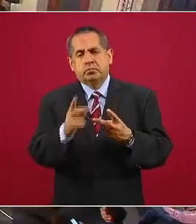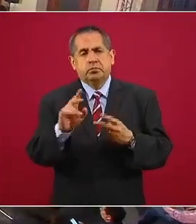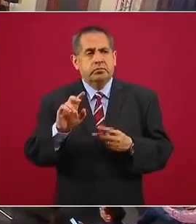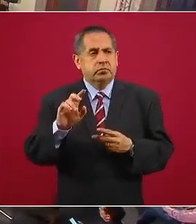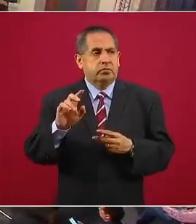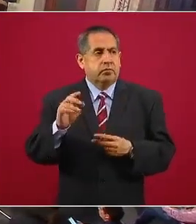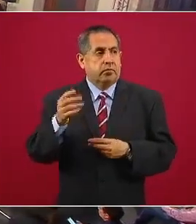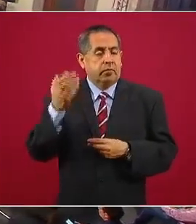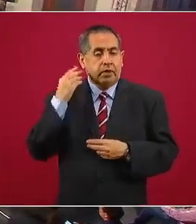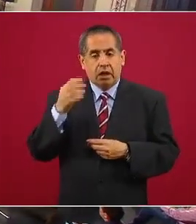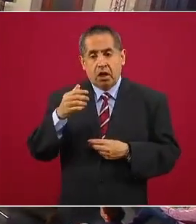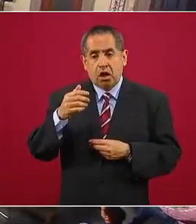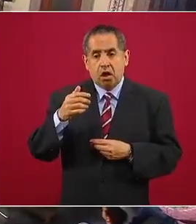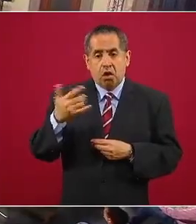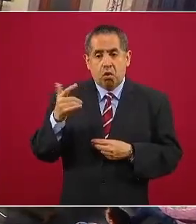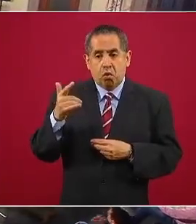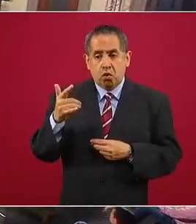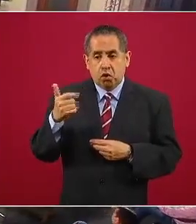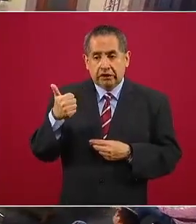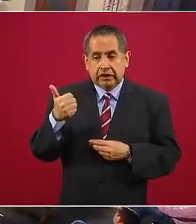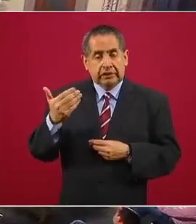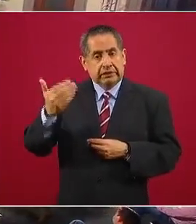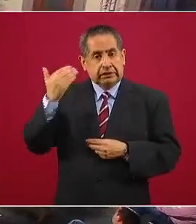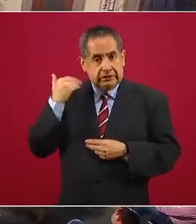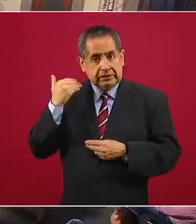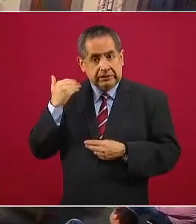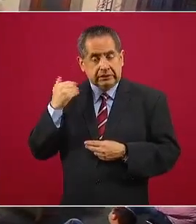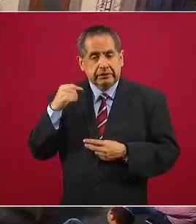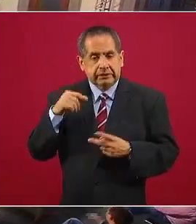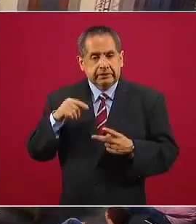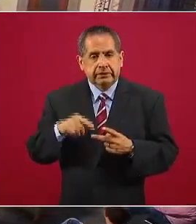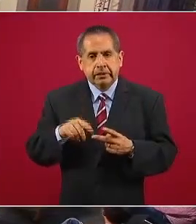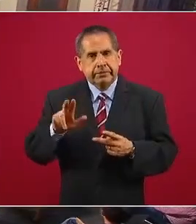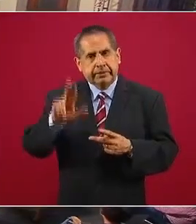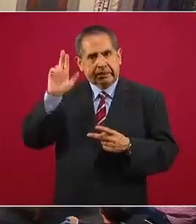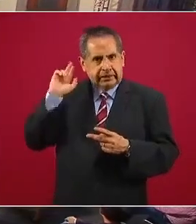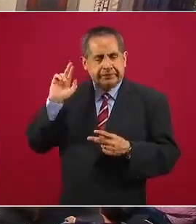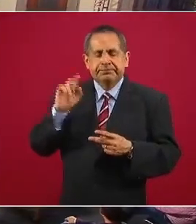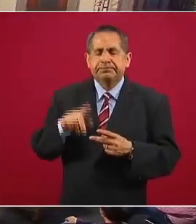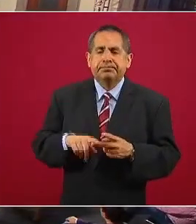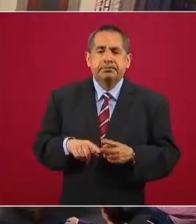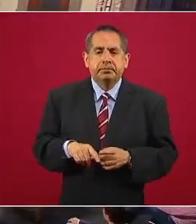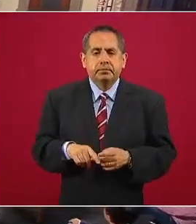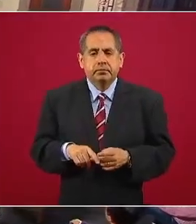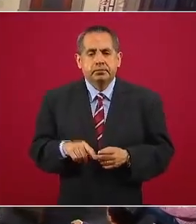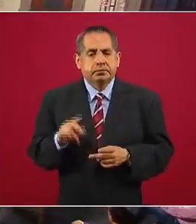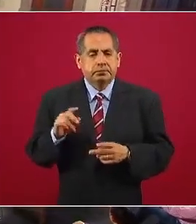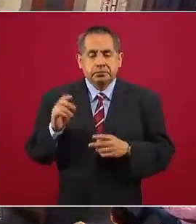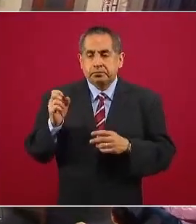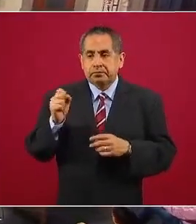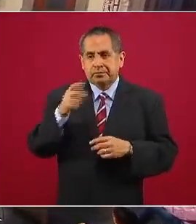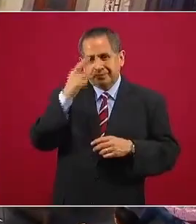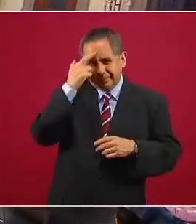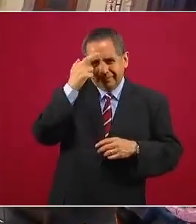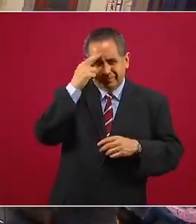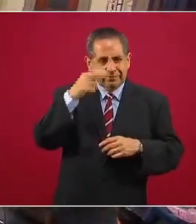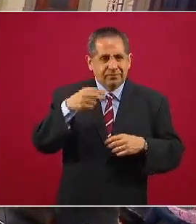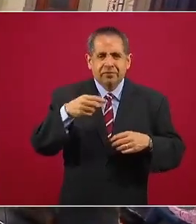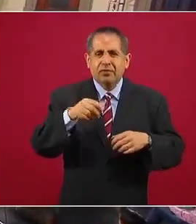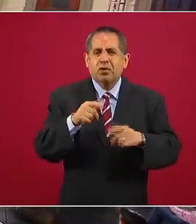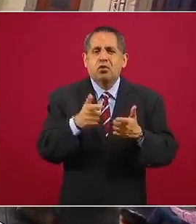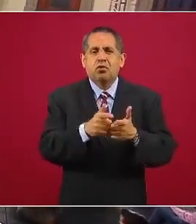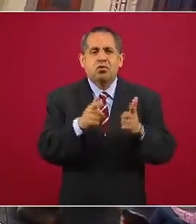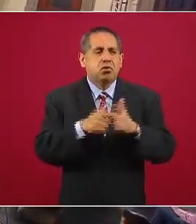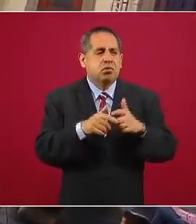de julio, ayer hizo 8 días, presidente, exactamente, un día después de la caravana motorizada del